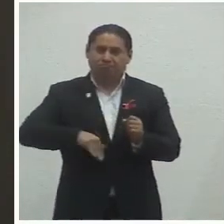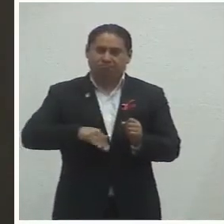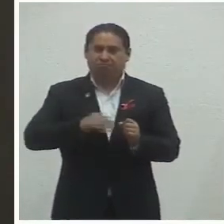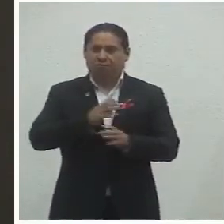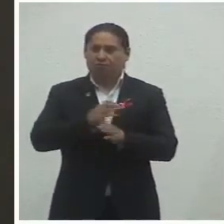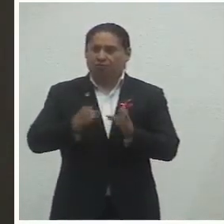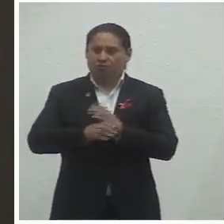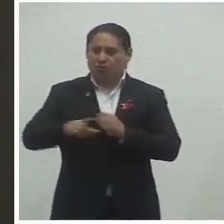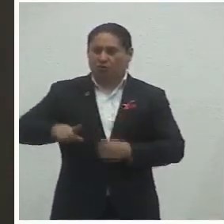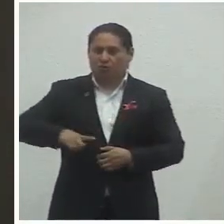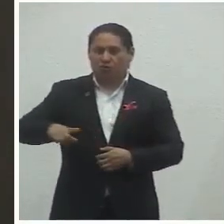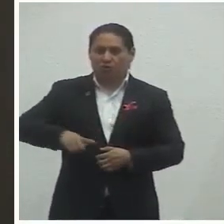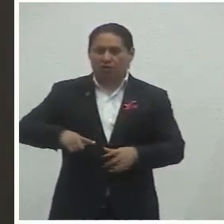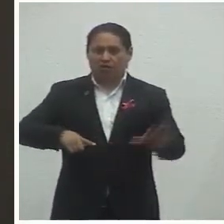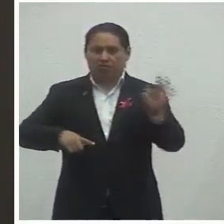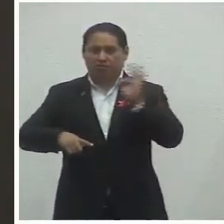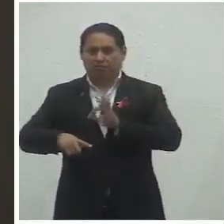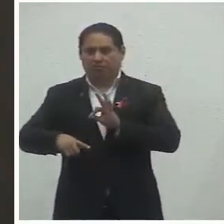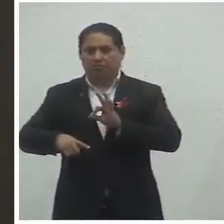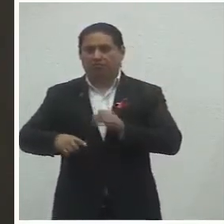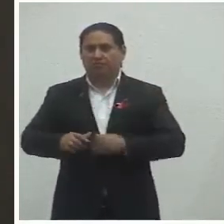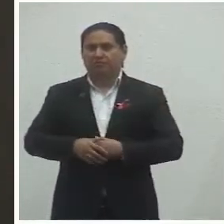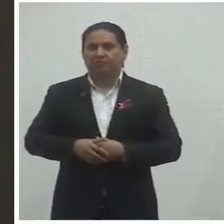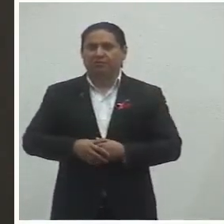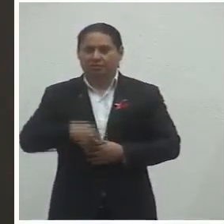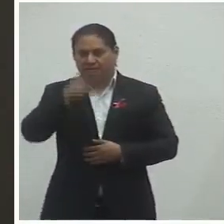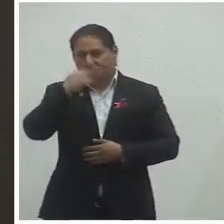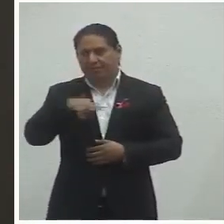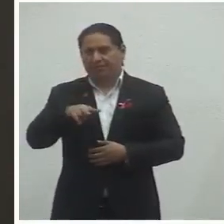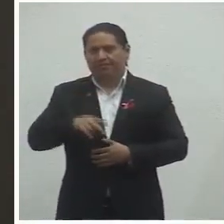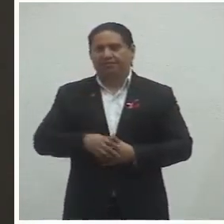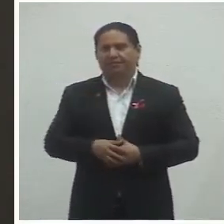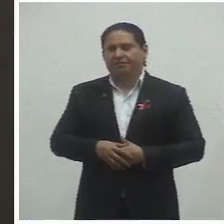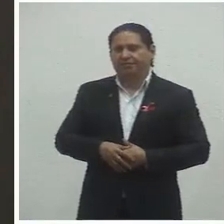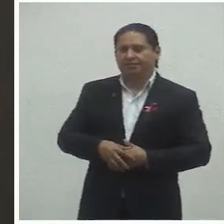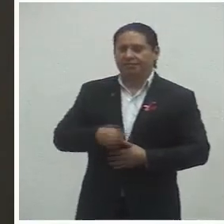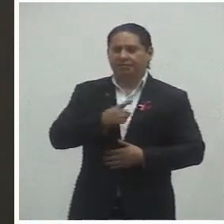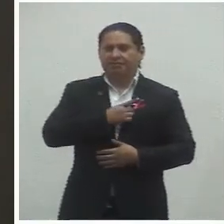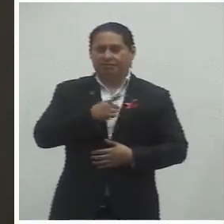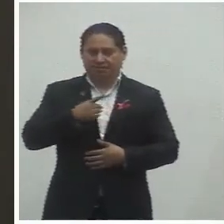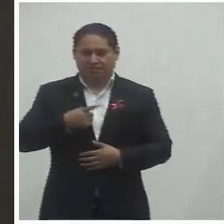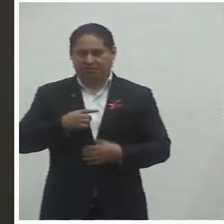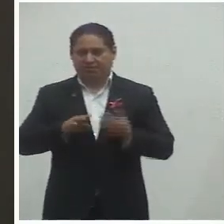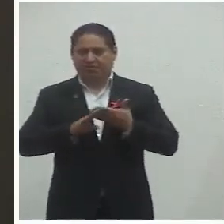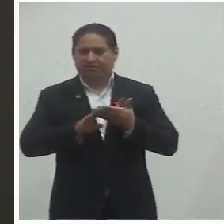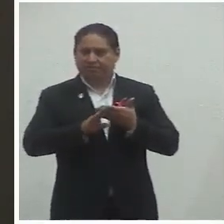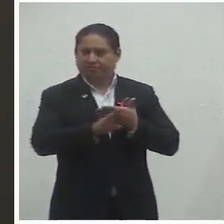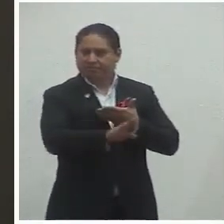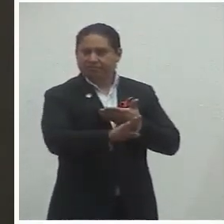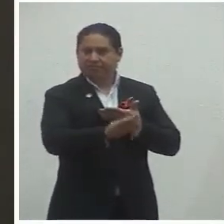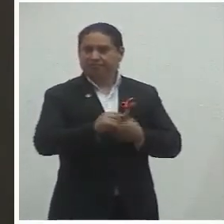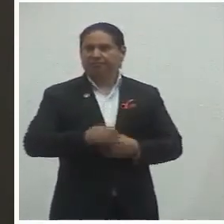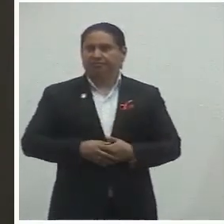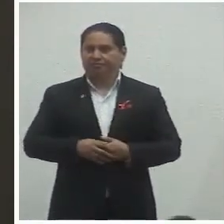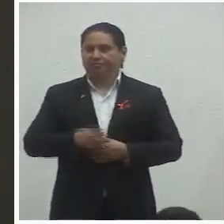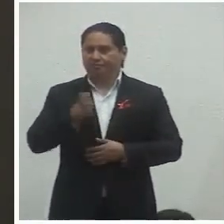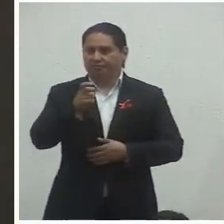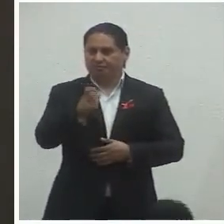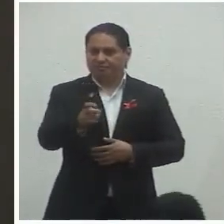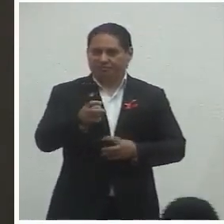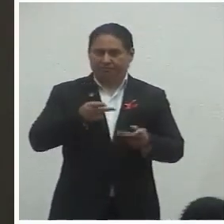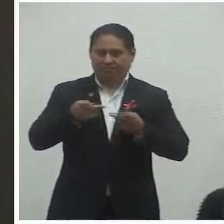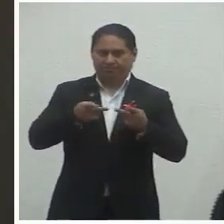legitimidad de los gobernantes electos por las y los mexicanos. Se debe evitar que este ejercicio